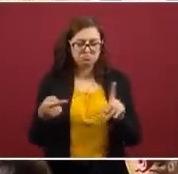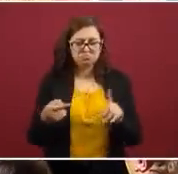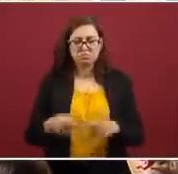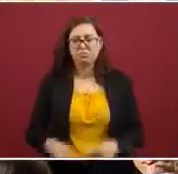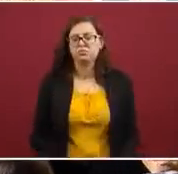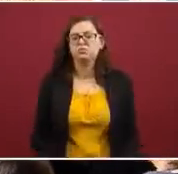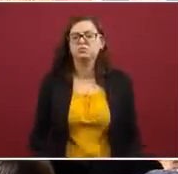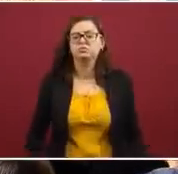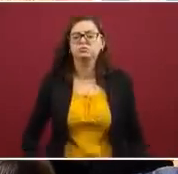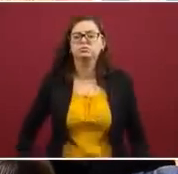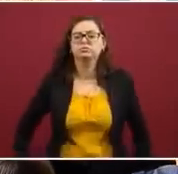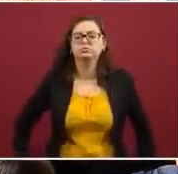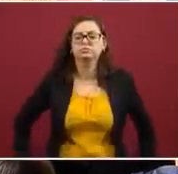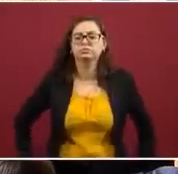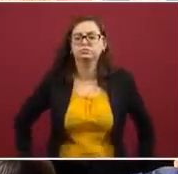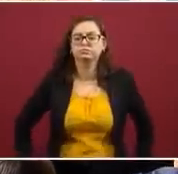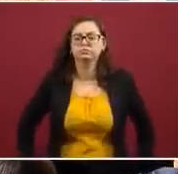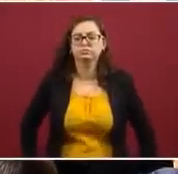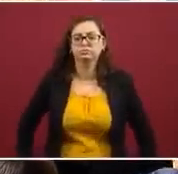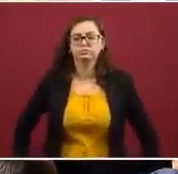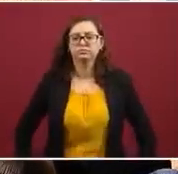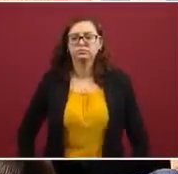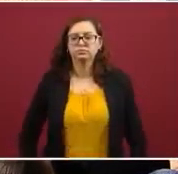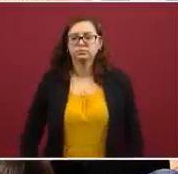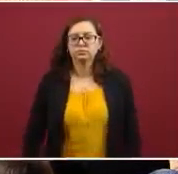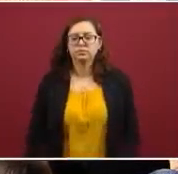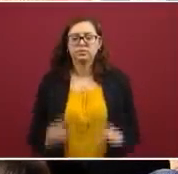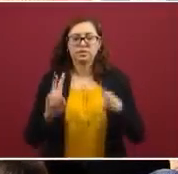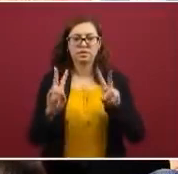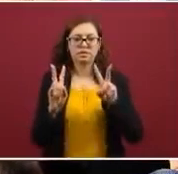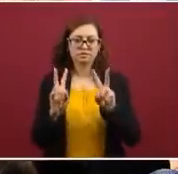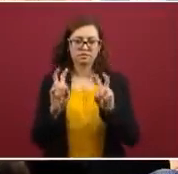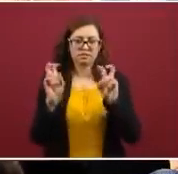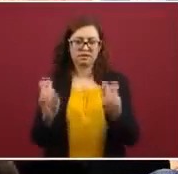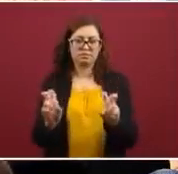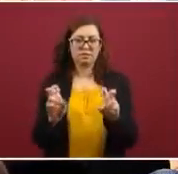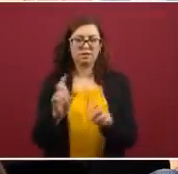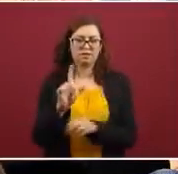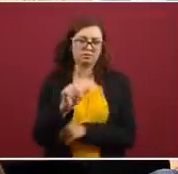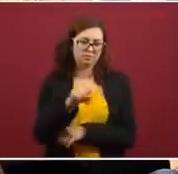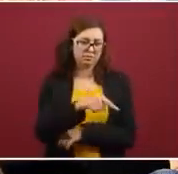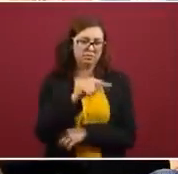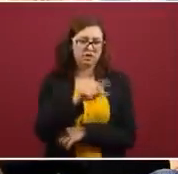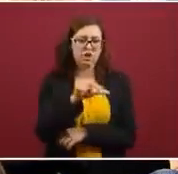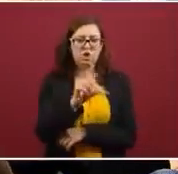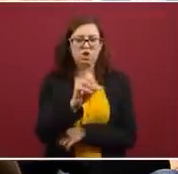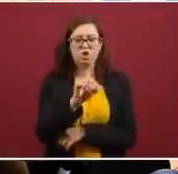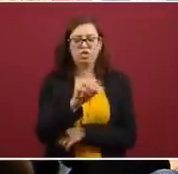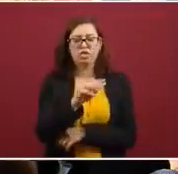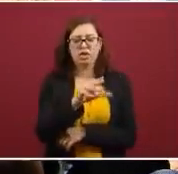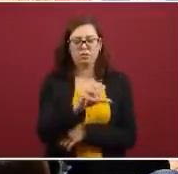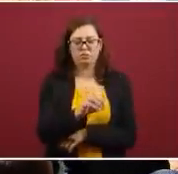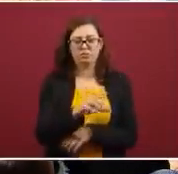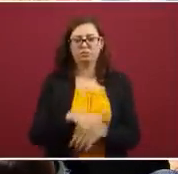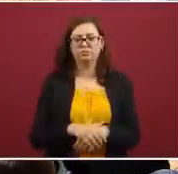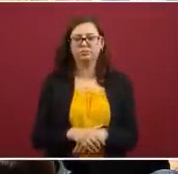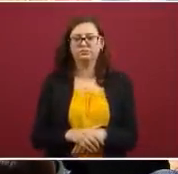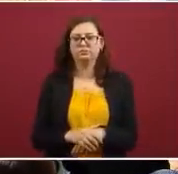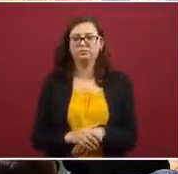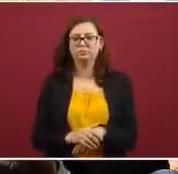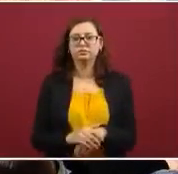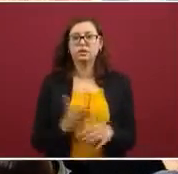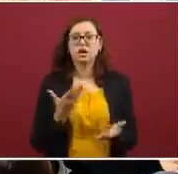en el mercado, en lo que corresponde a Lodemo. Nos pasamos